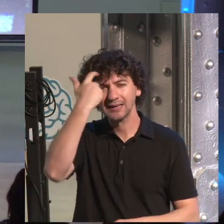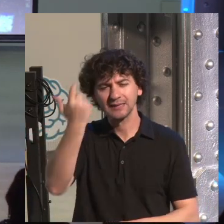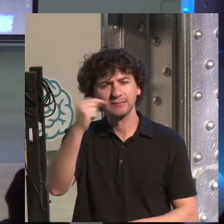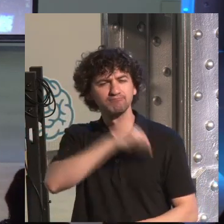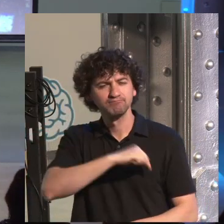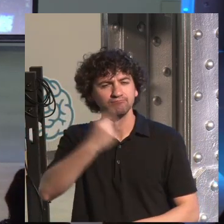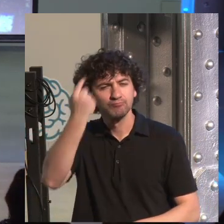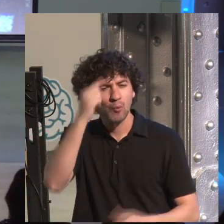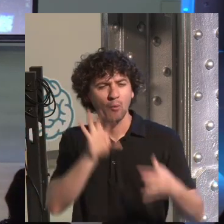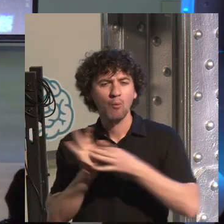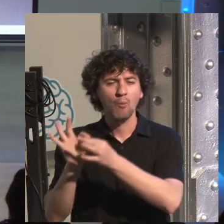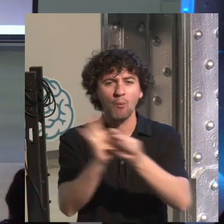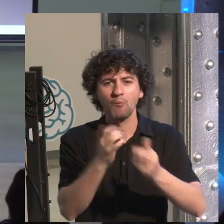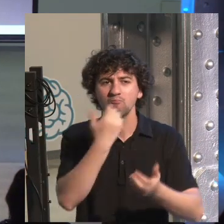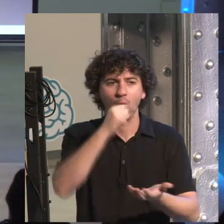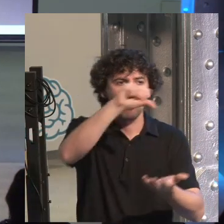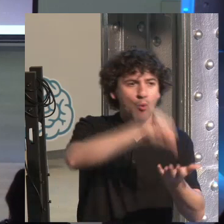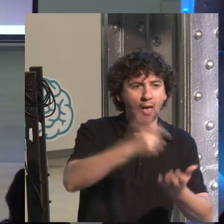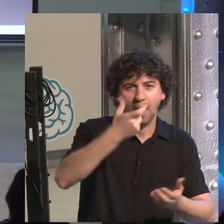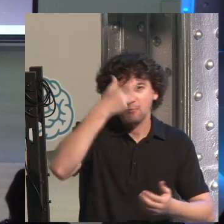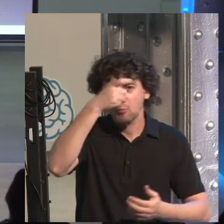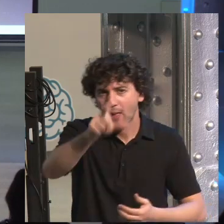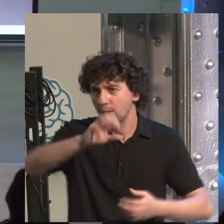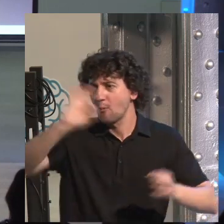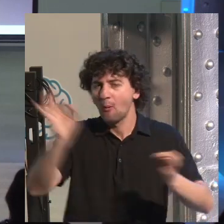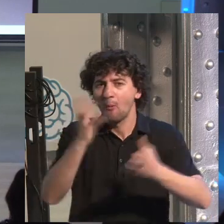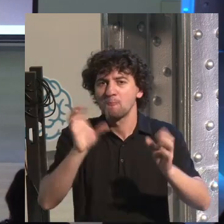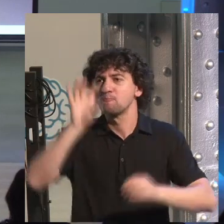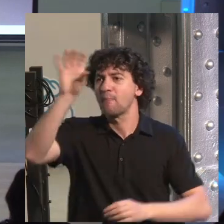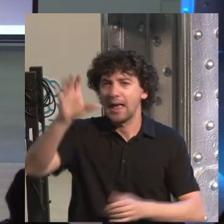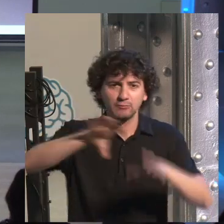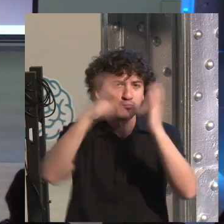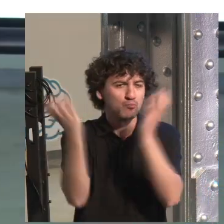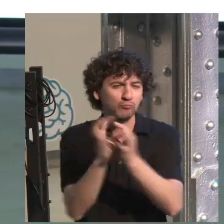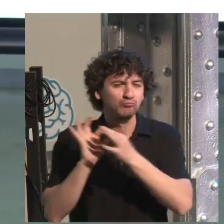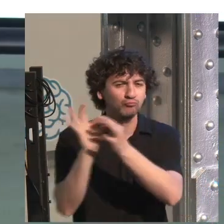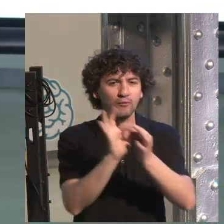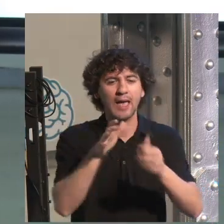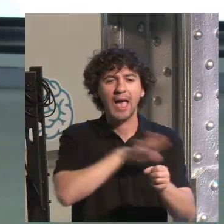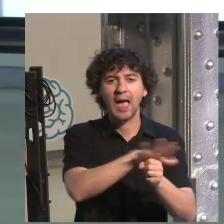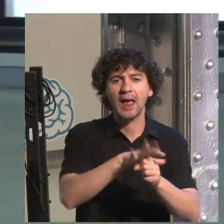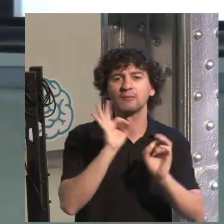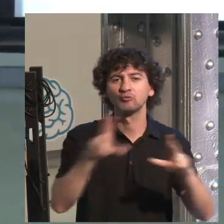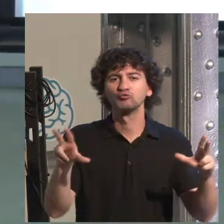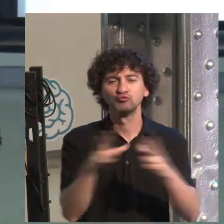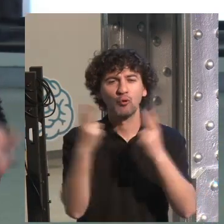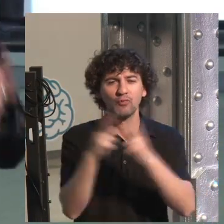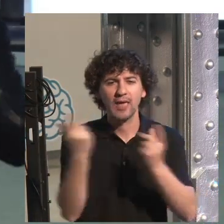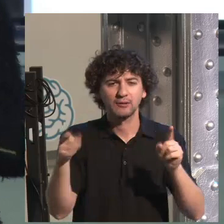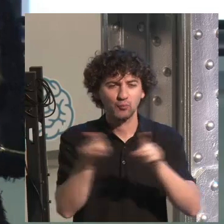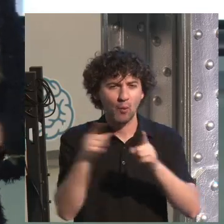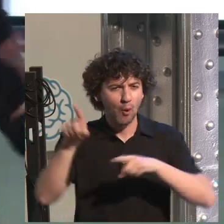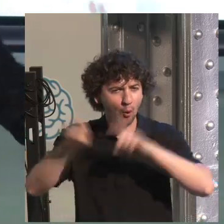grupo, como ciudad, como país. Y esto ha dado lugar a la creación de una nueva área que se llama las ciencias sociales computacionales,